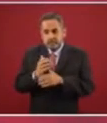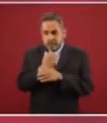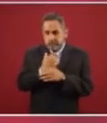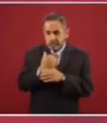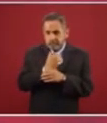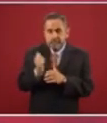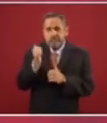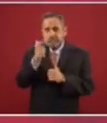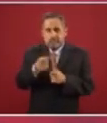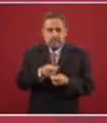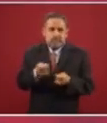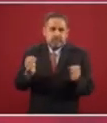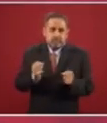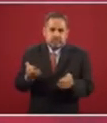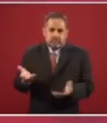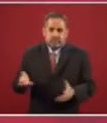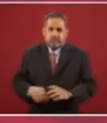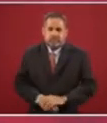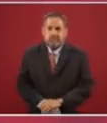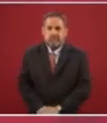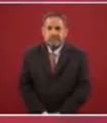¿no?